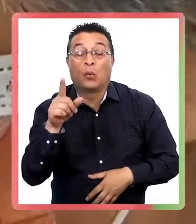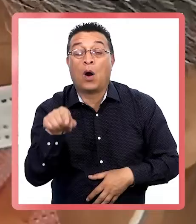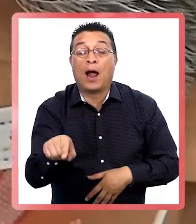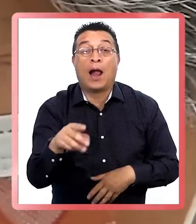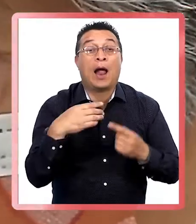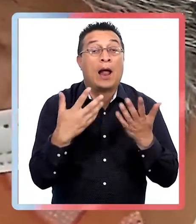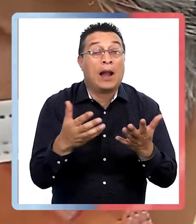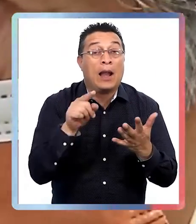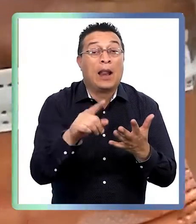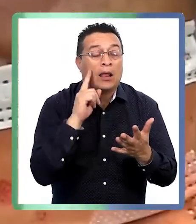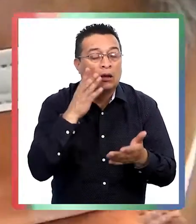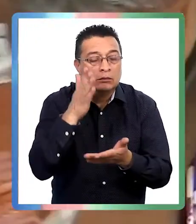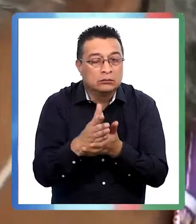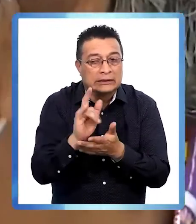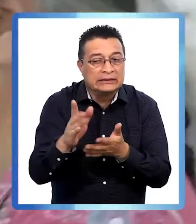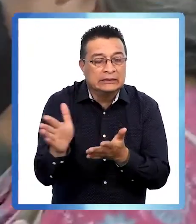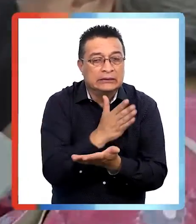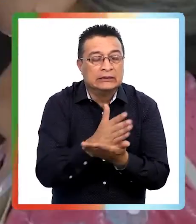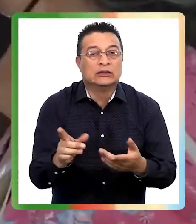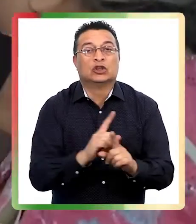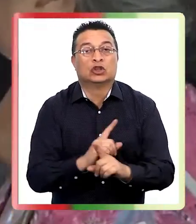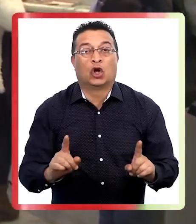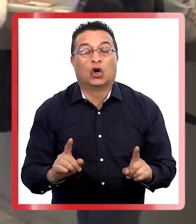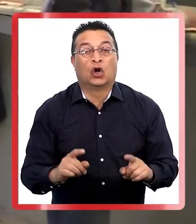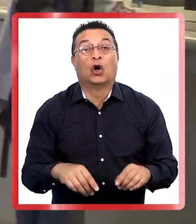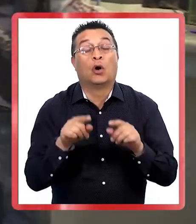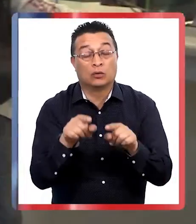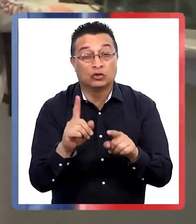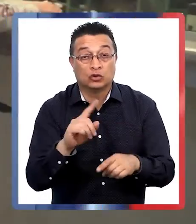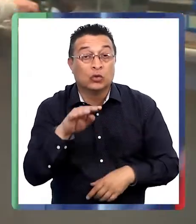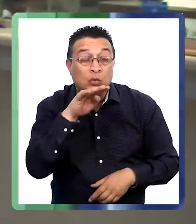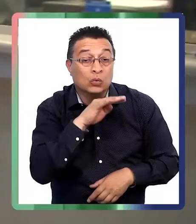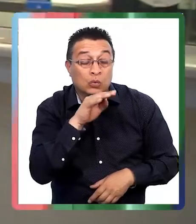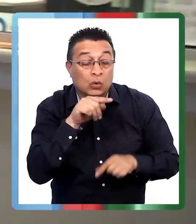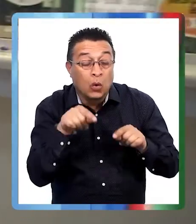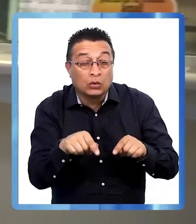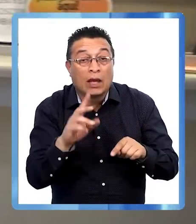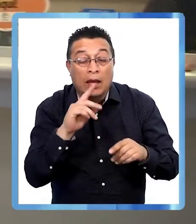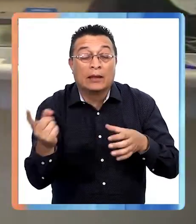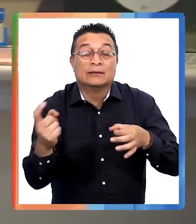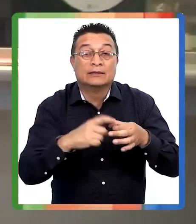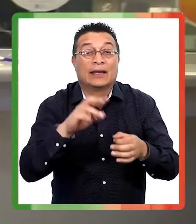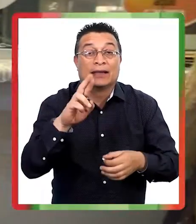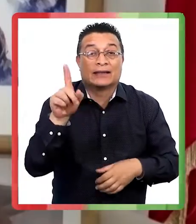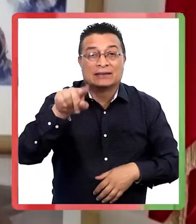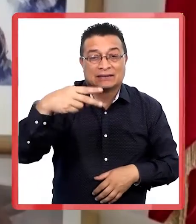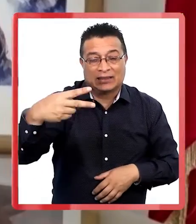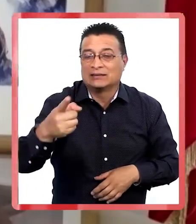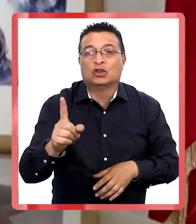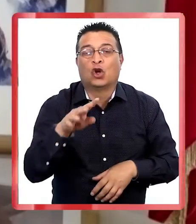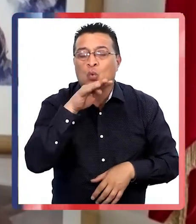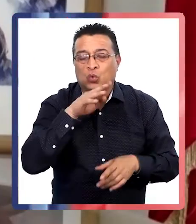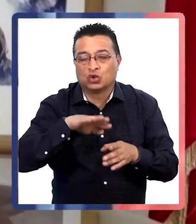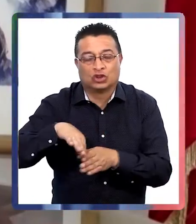criterios que se van a tener en cuenta para determinar si entran o no. No se utiliza para esto, Scarlett, el registro social de